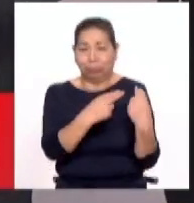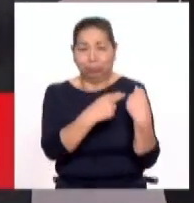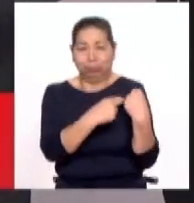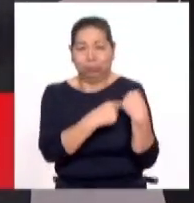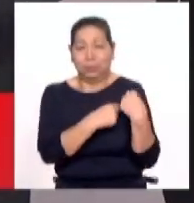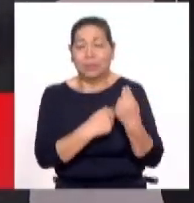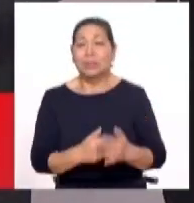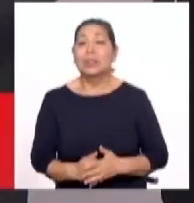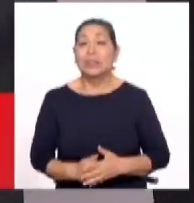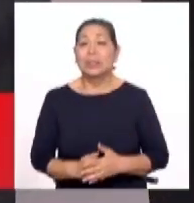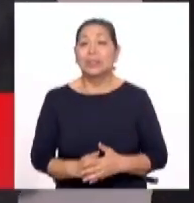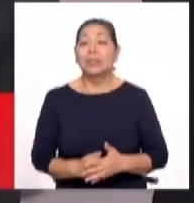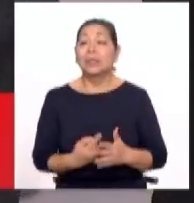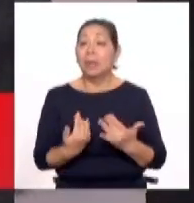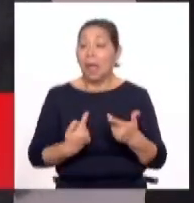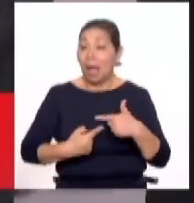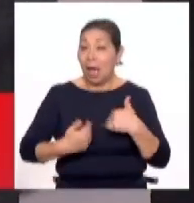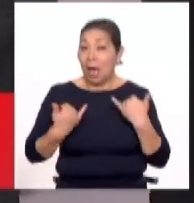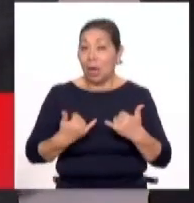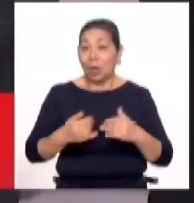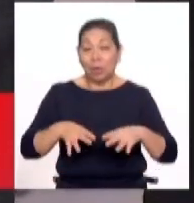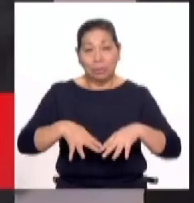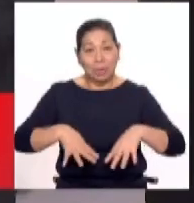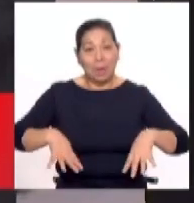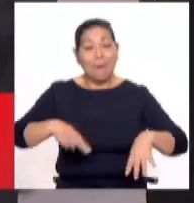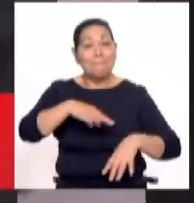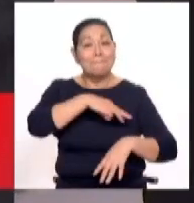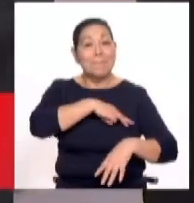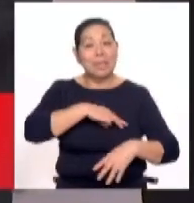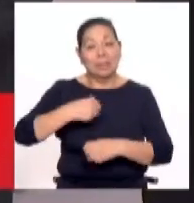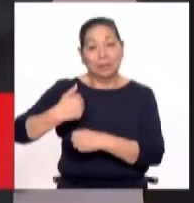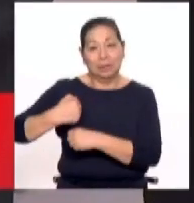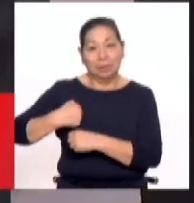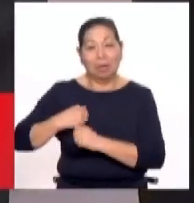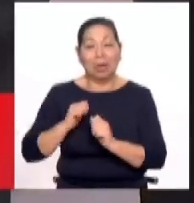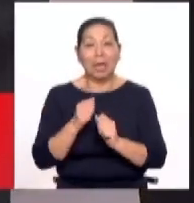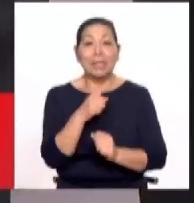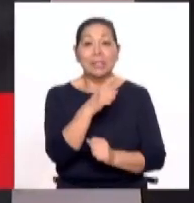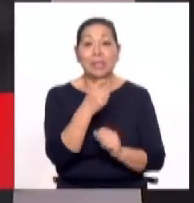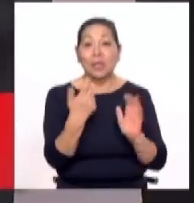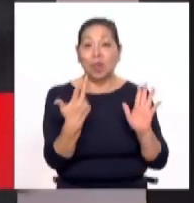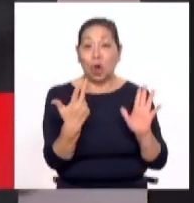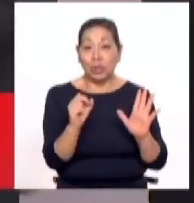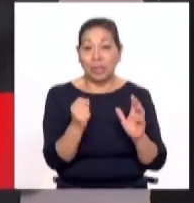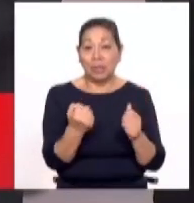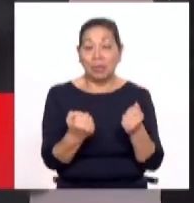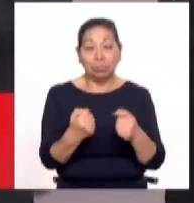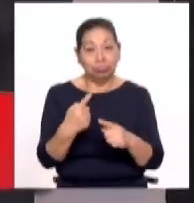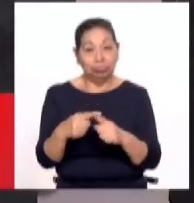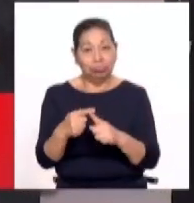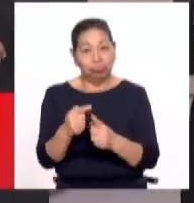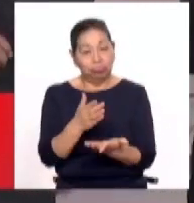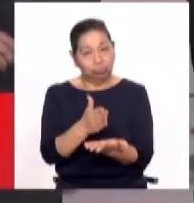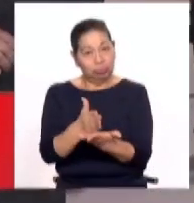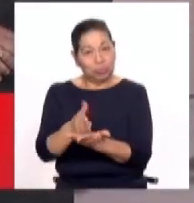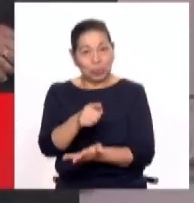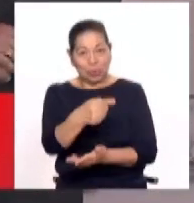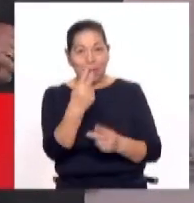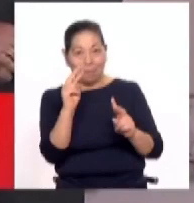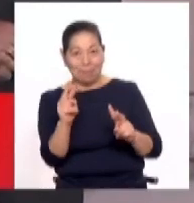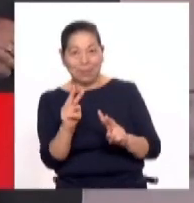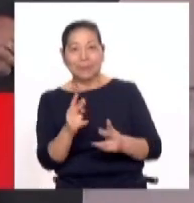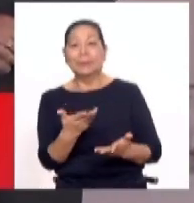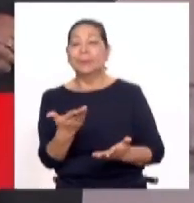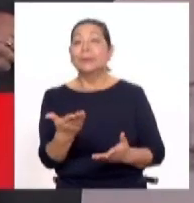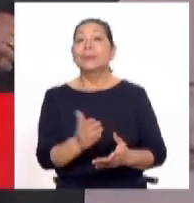Es entonces lo que viene ocurriendo acá en la explanada del Ministerio del Interior, entrega de 180 vehículos a la Policía Nacional, con ustedes en estudios,